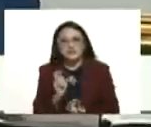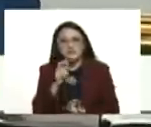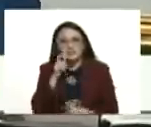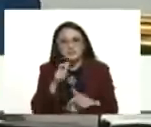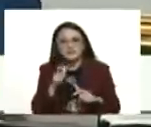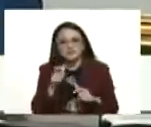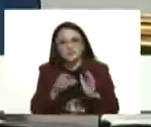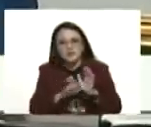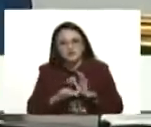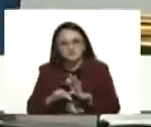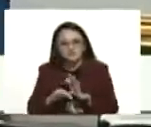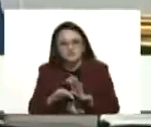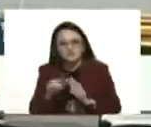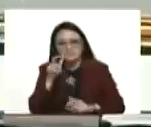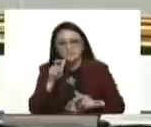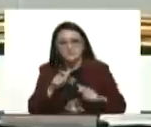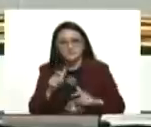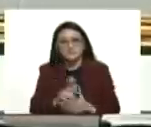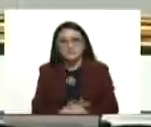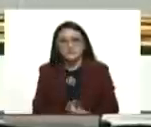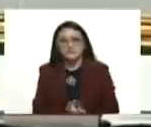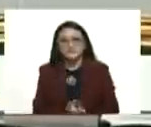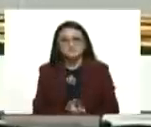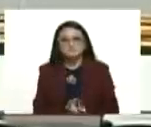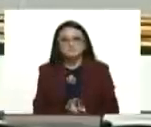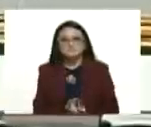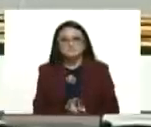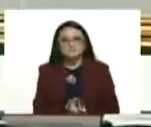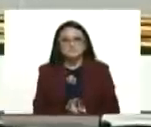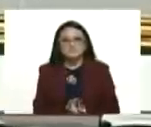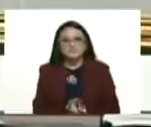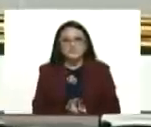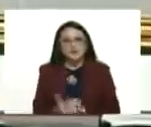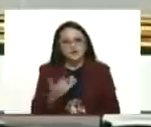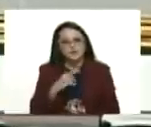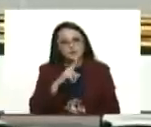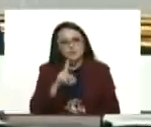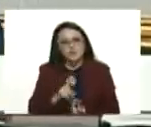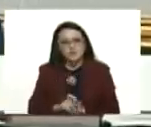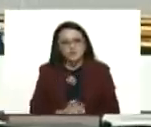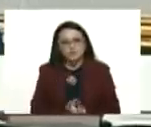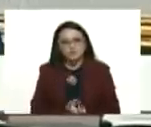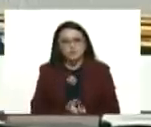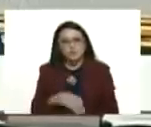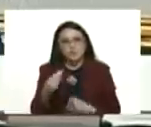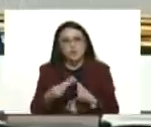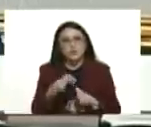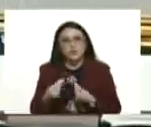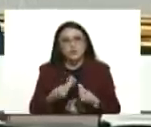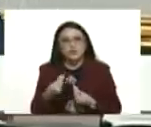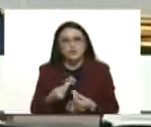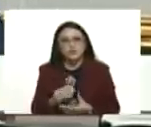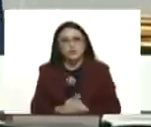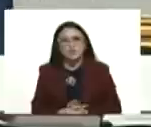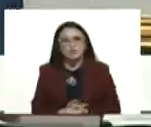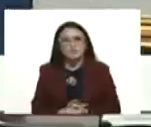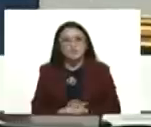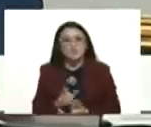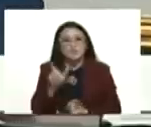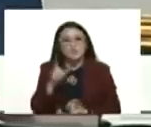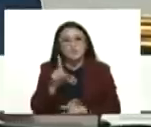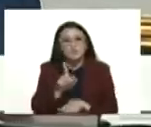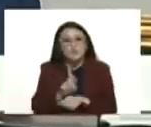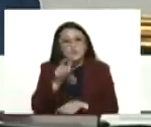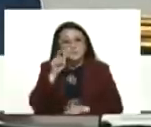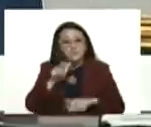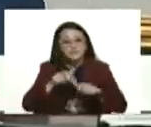que corrompe a funcionarios. Y por eso me pregunto, ¿cómo puede una persona